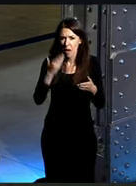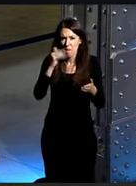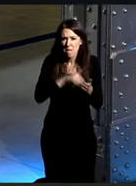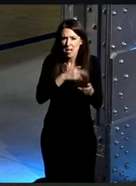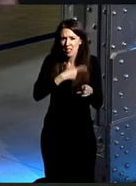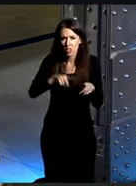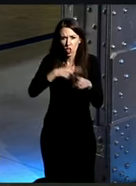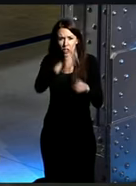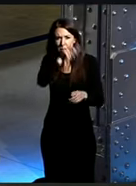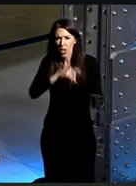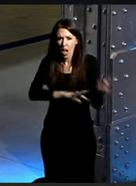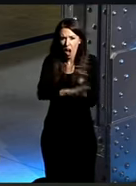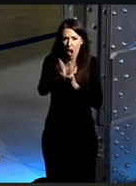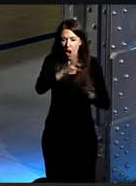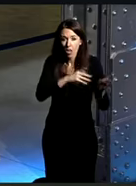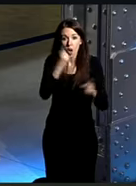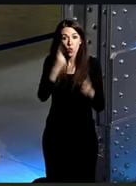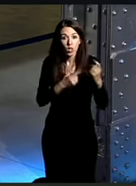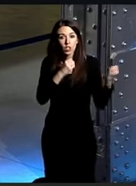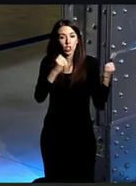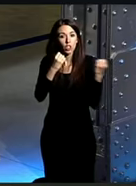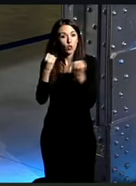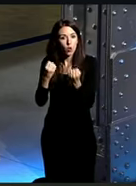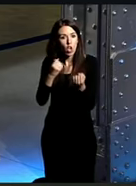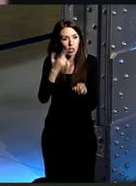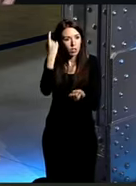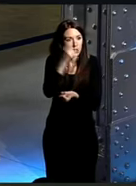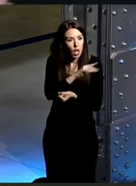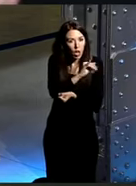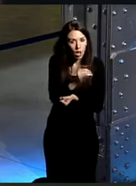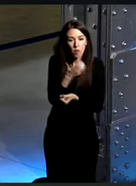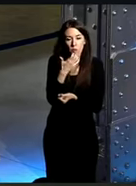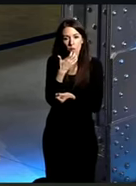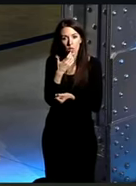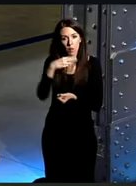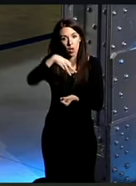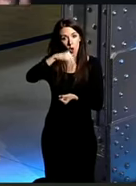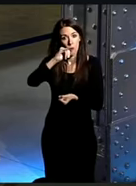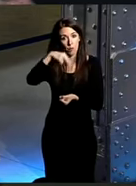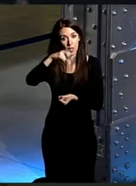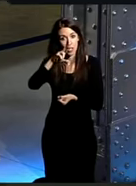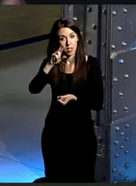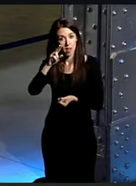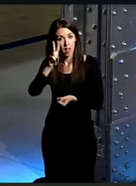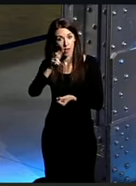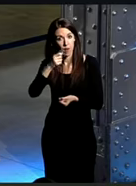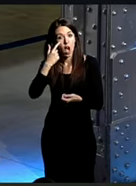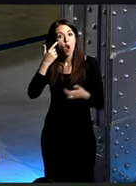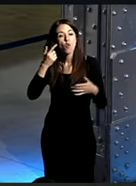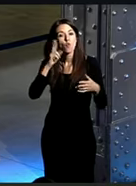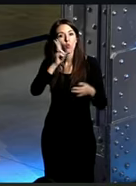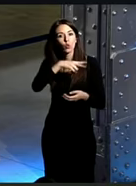miles de personas. Y hay instituciones que uno ni sabe que existen. Y voy a dar un ejemplo, y mírenlo en la web. Es el Museo del Juguete